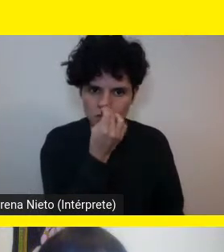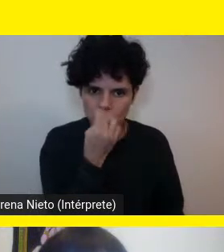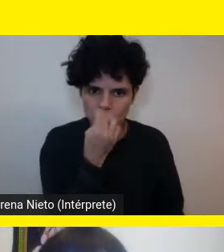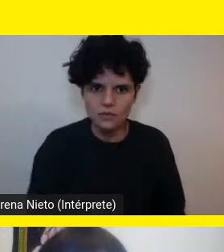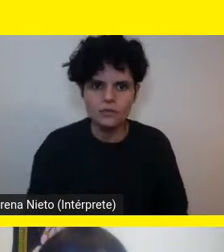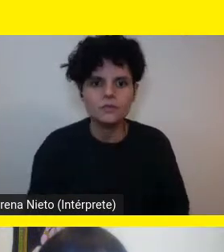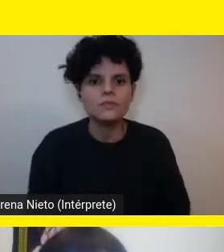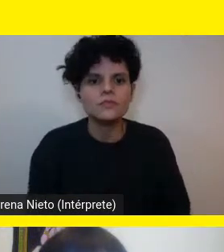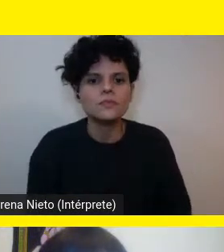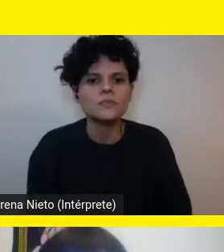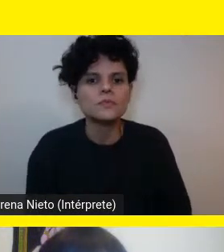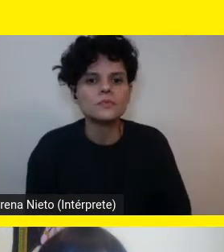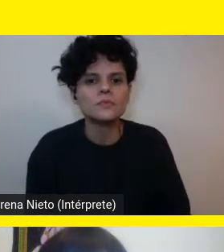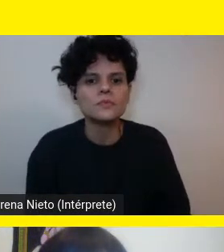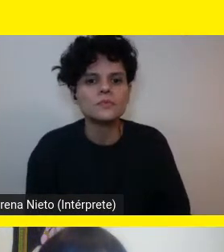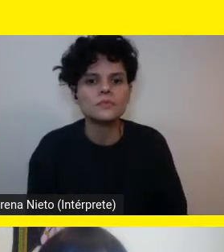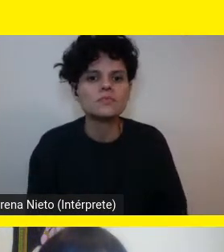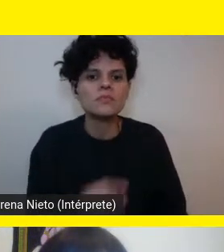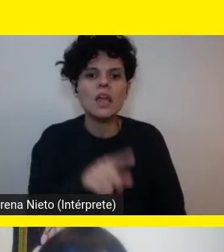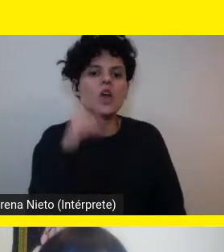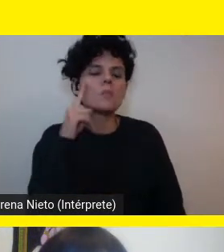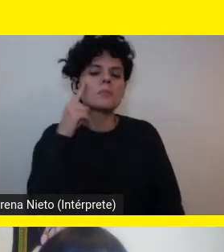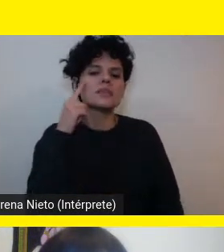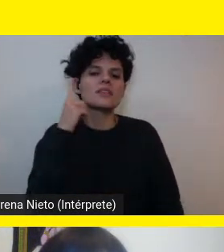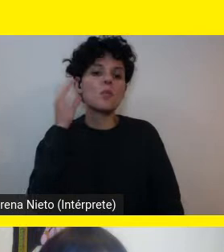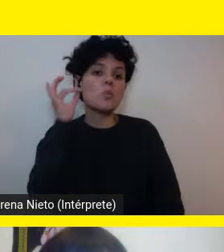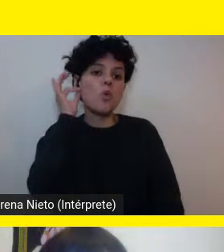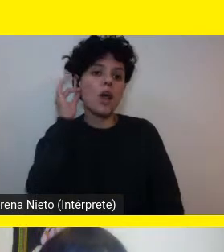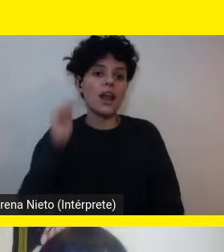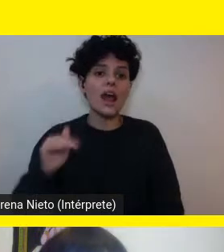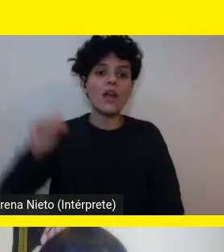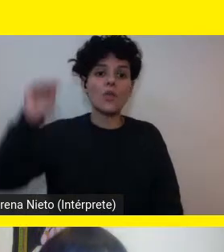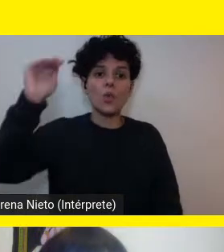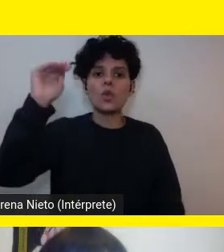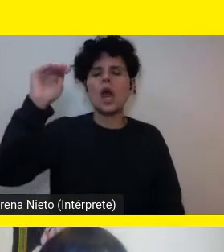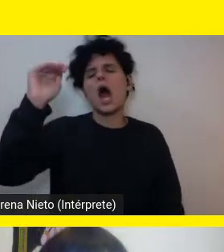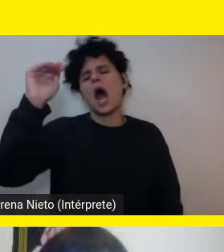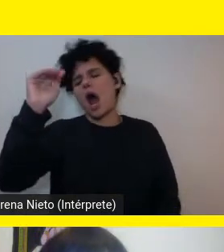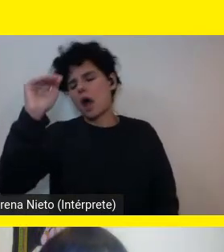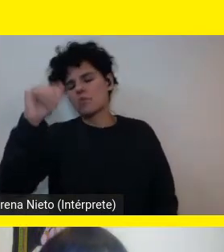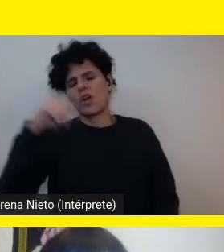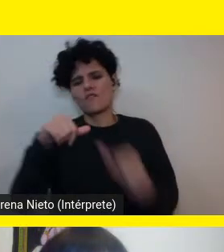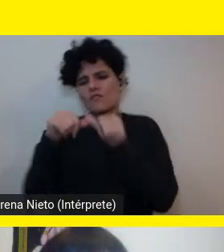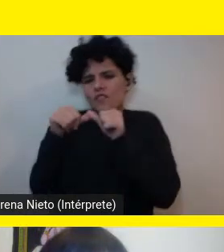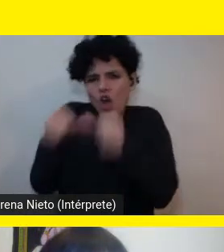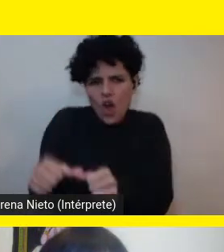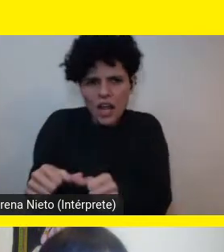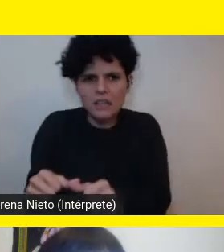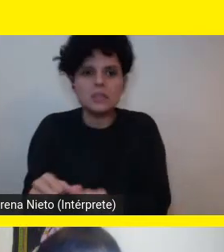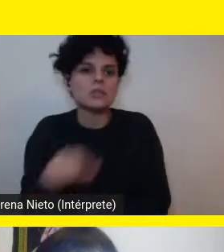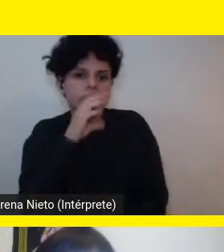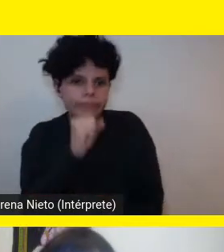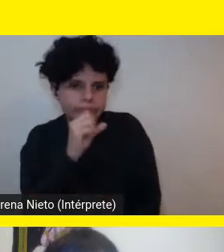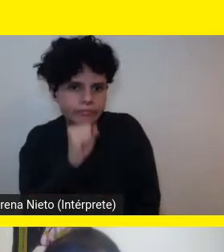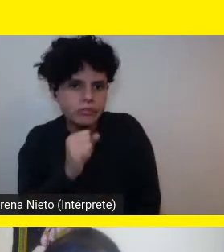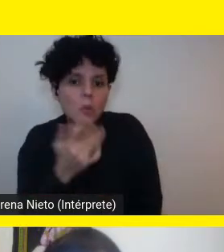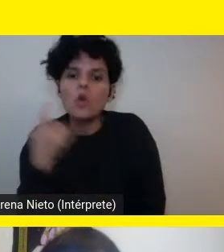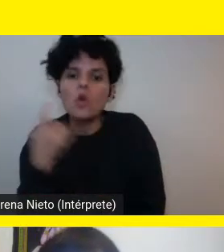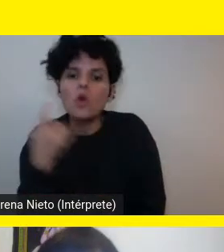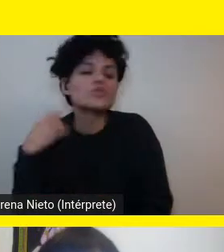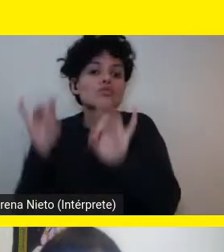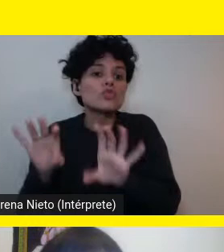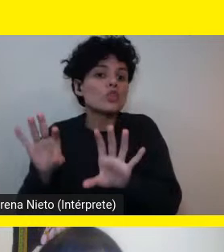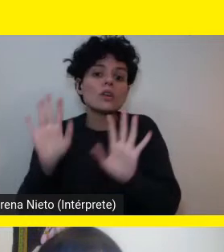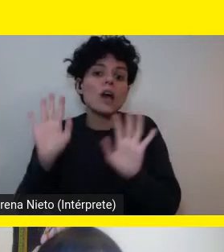la idea de que la mujer adulta puede soportar violaciones? Es parte de lo que le toca y no se considera